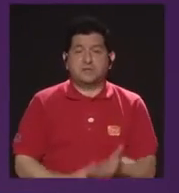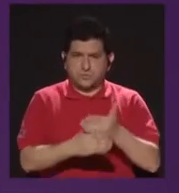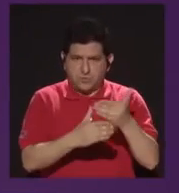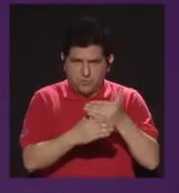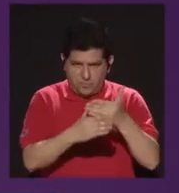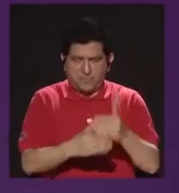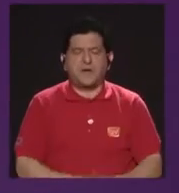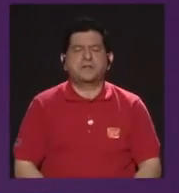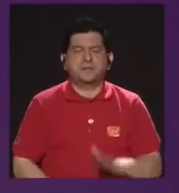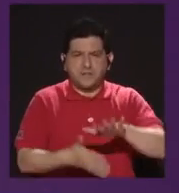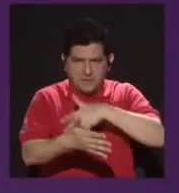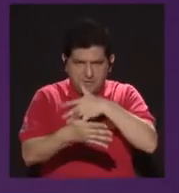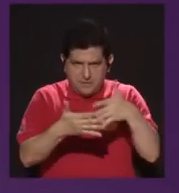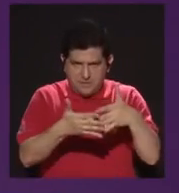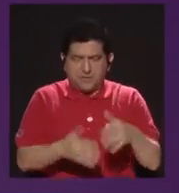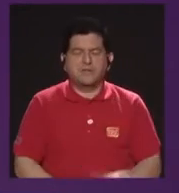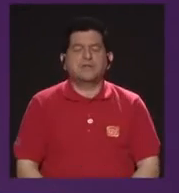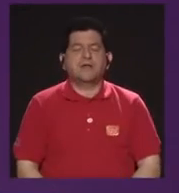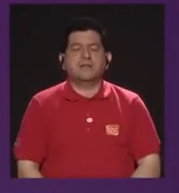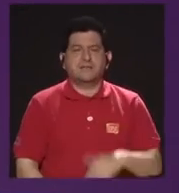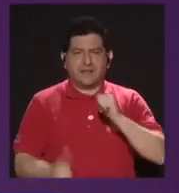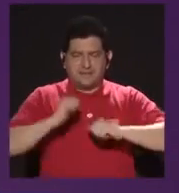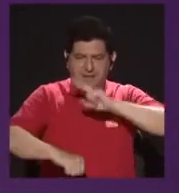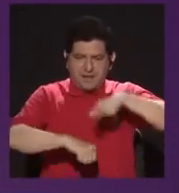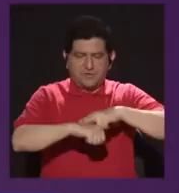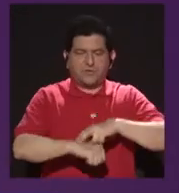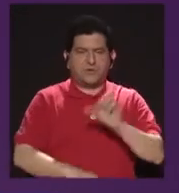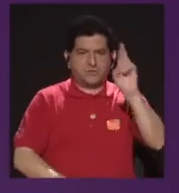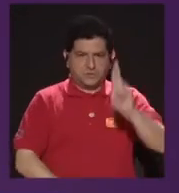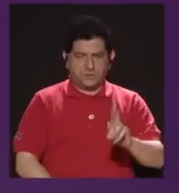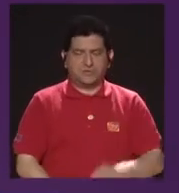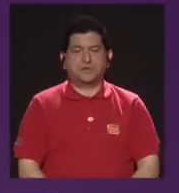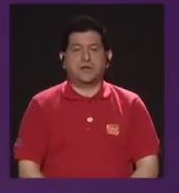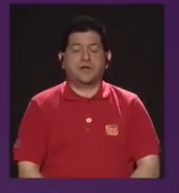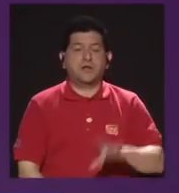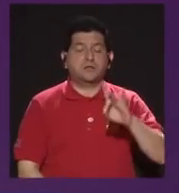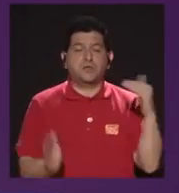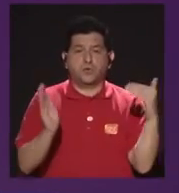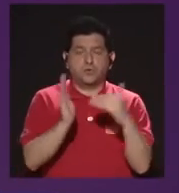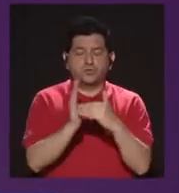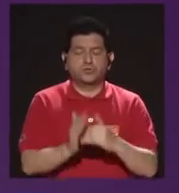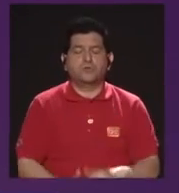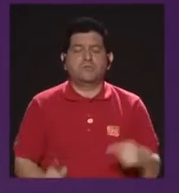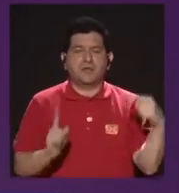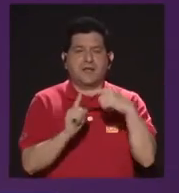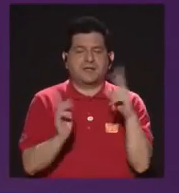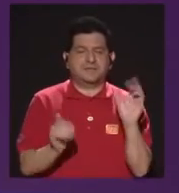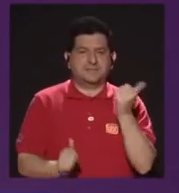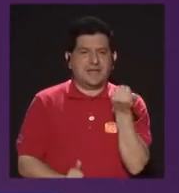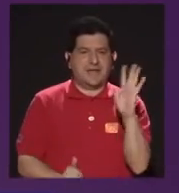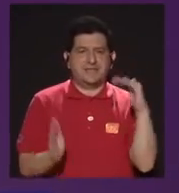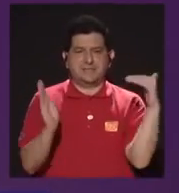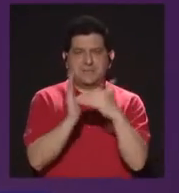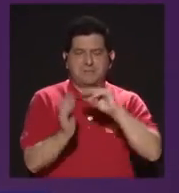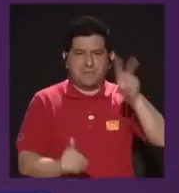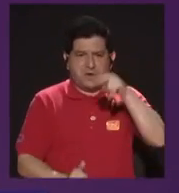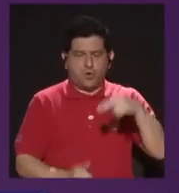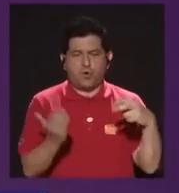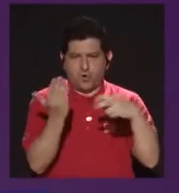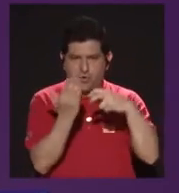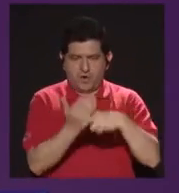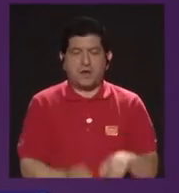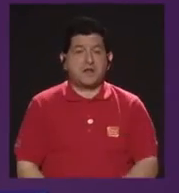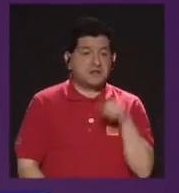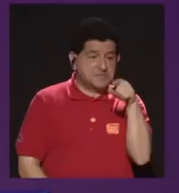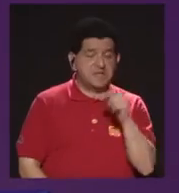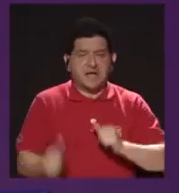del teatro nacional de costa rica y el valor de las entradas van de de 8 mil colones hasta 15 mil colones y les pueden adquirir en